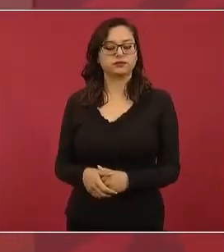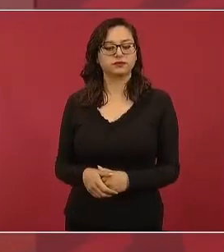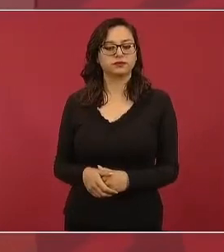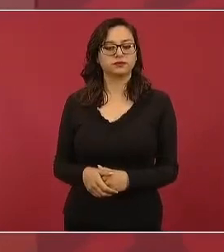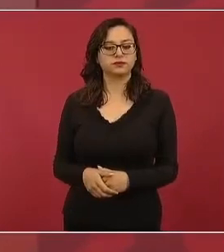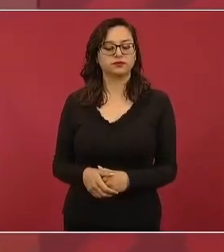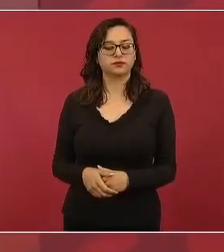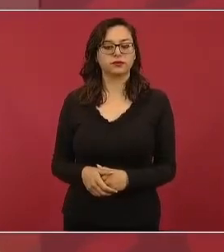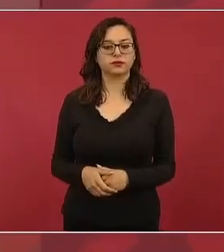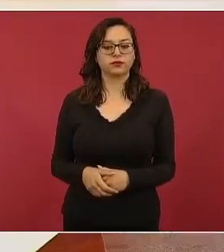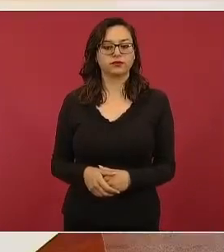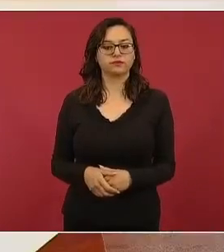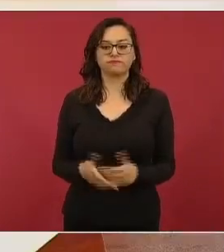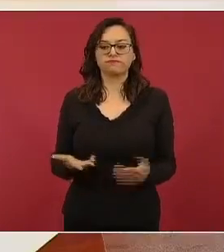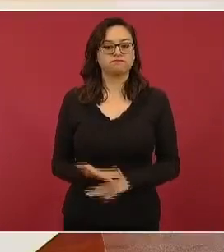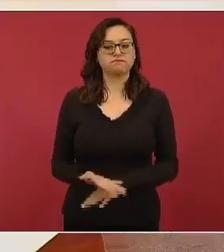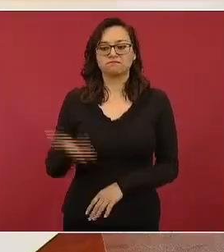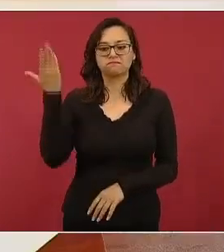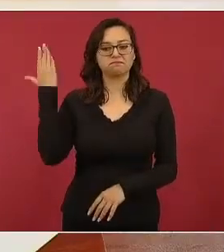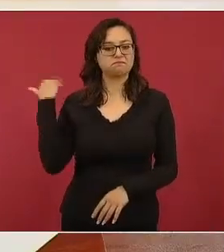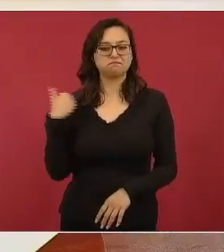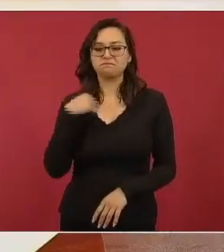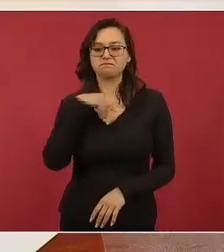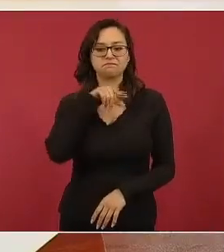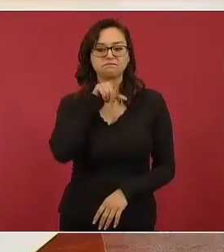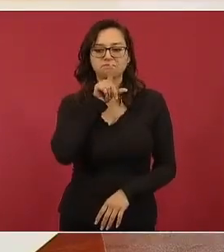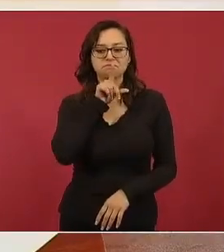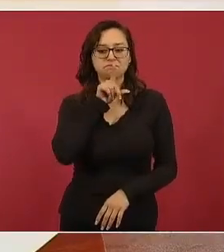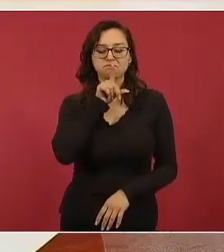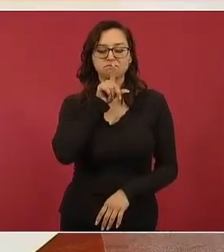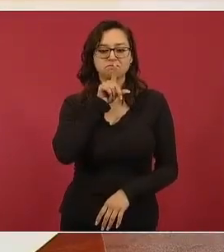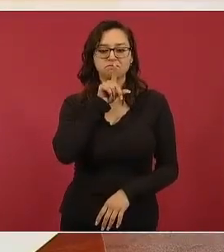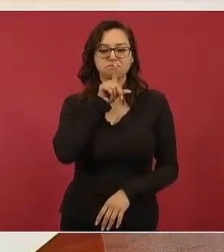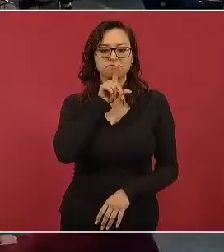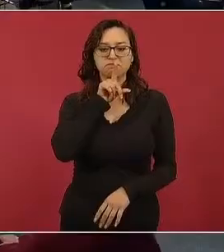del presupuesto público. Eso no pasaba antes.